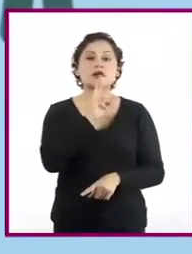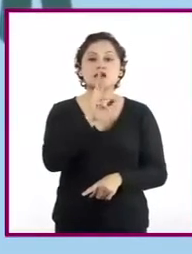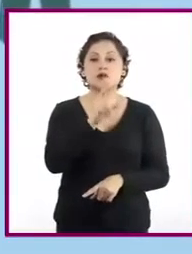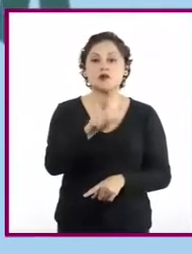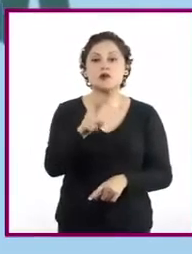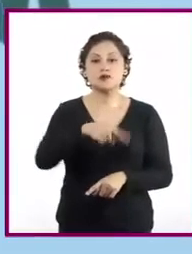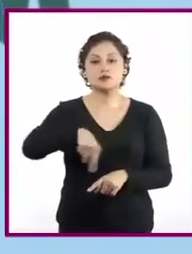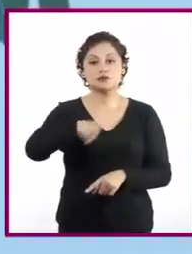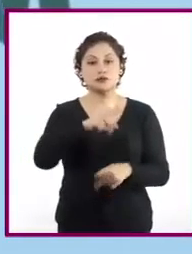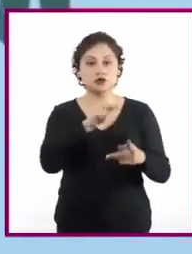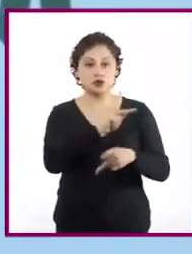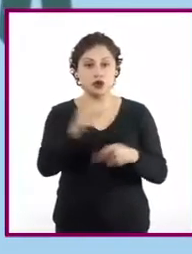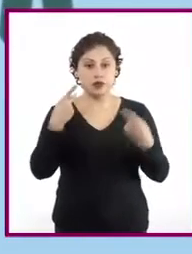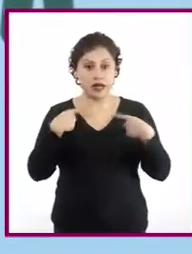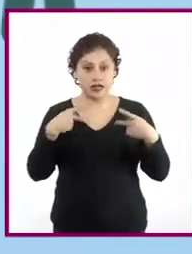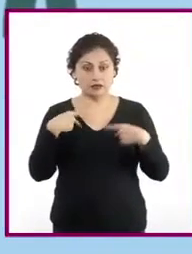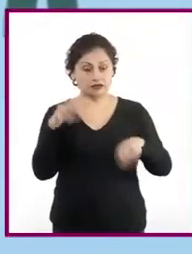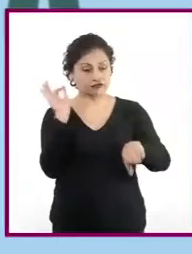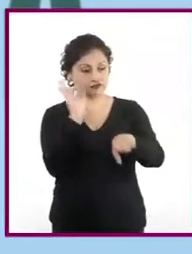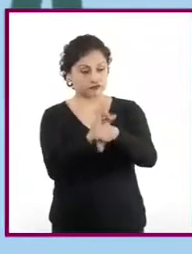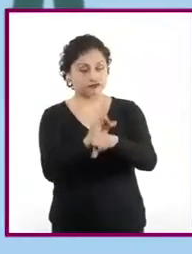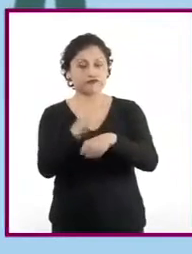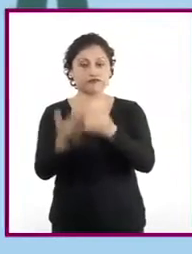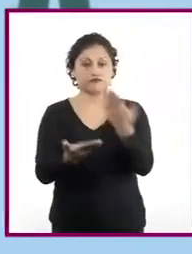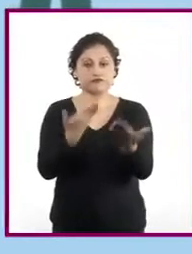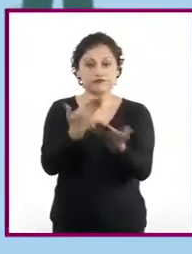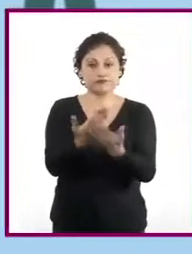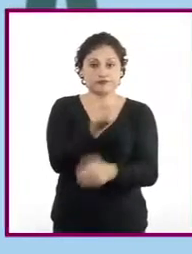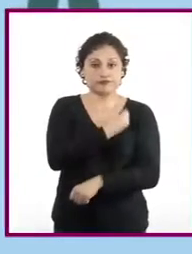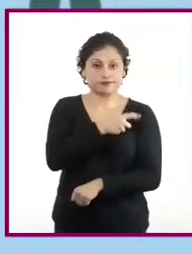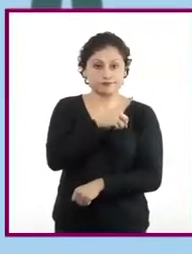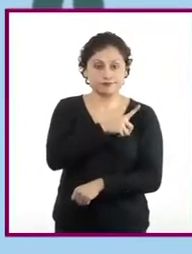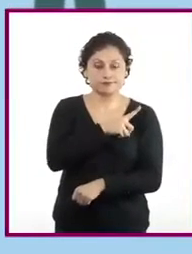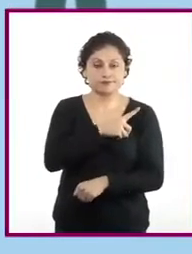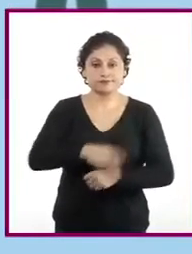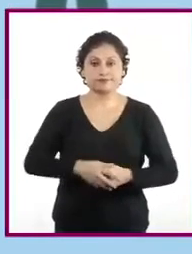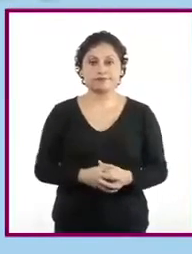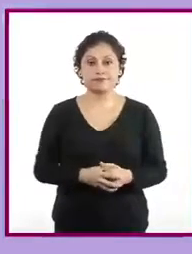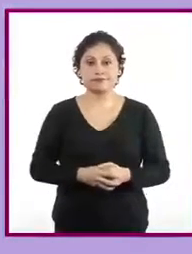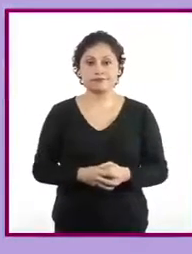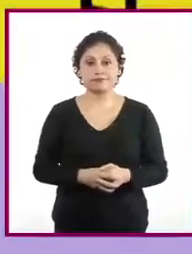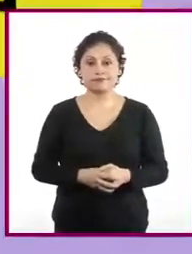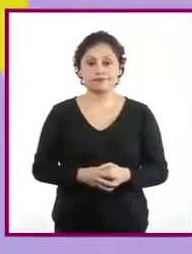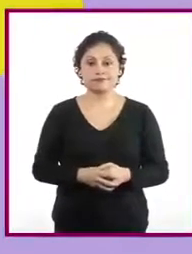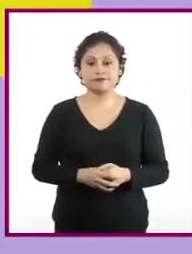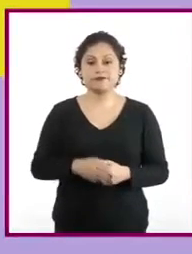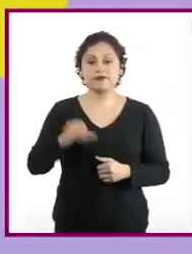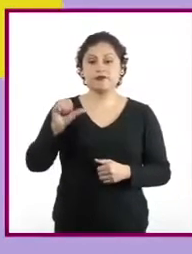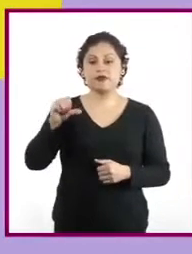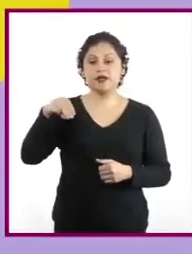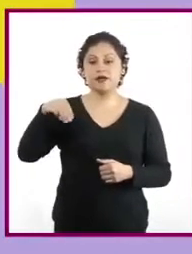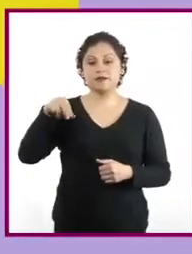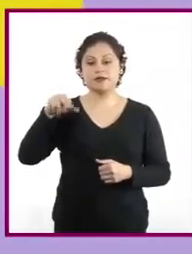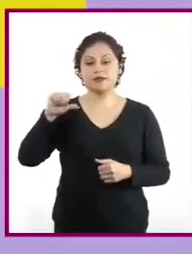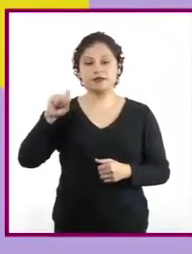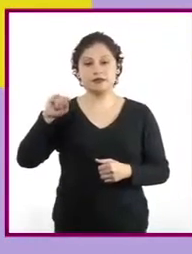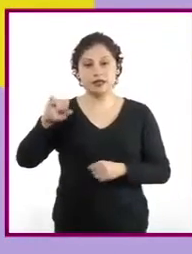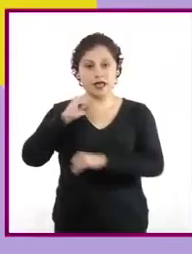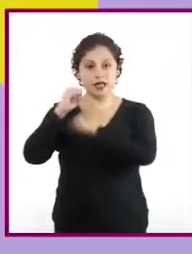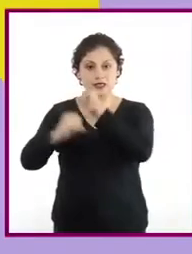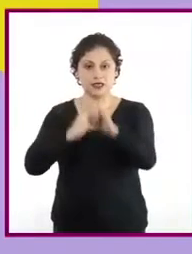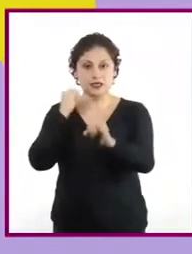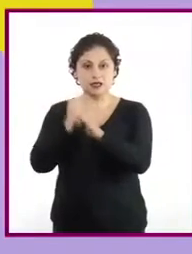que todas las personas tengan acceso a los distintos servicios de salud. Amnistía Internacional, que es un